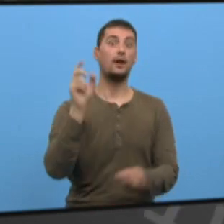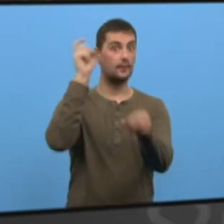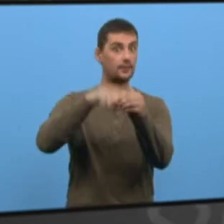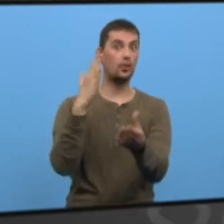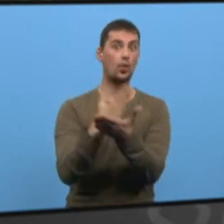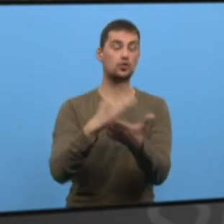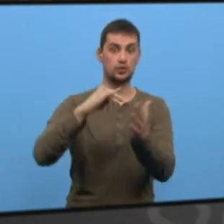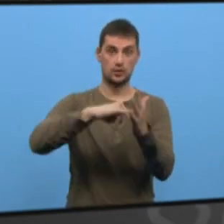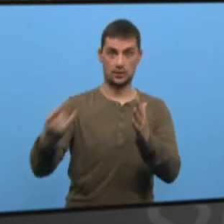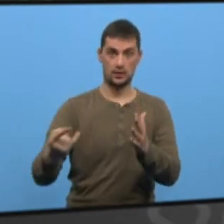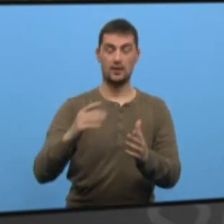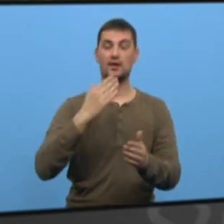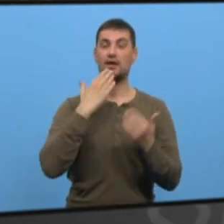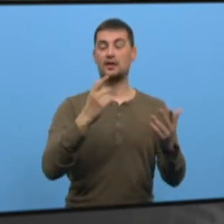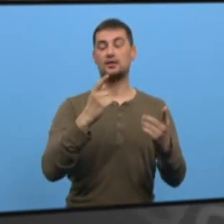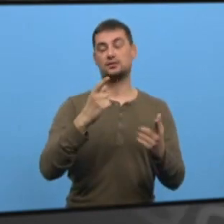tic a través